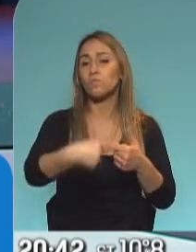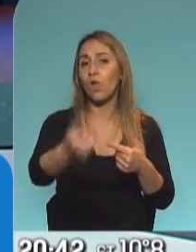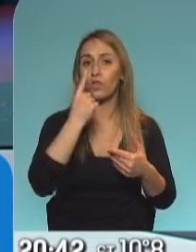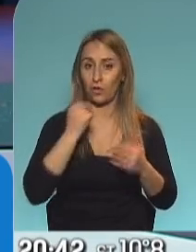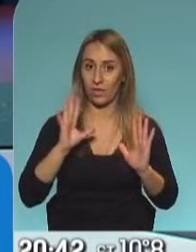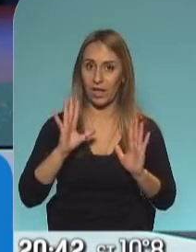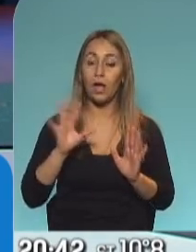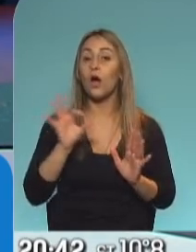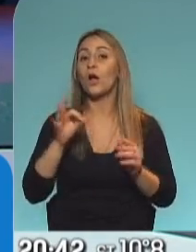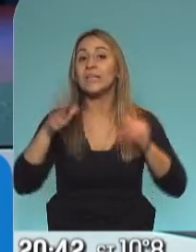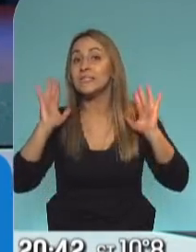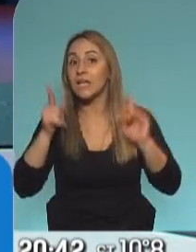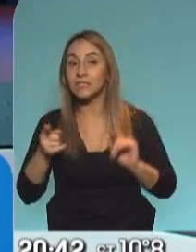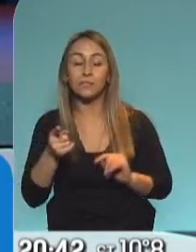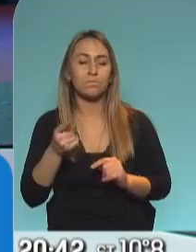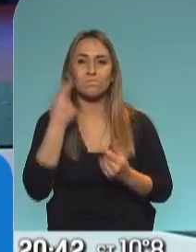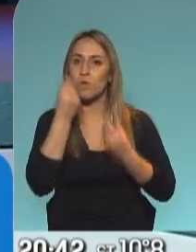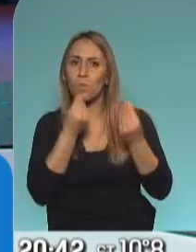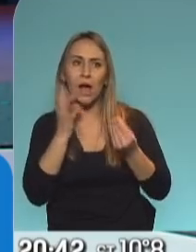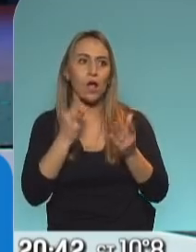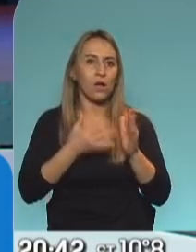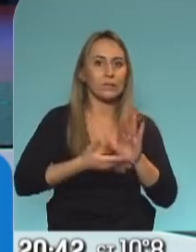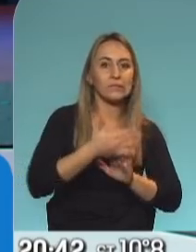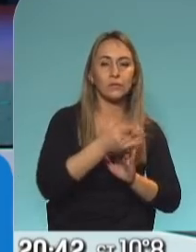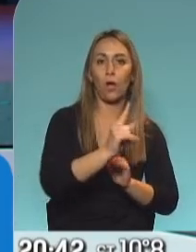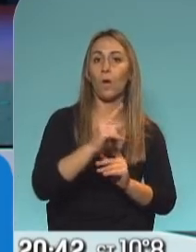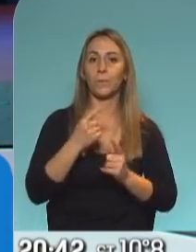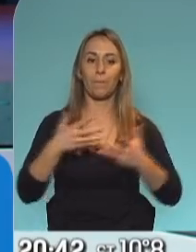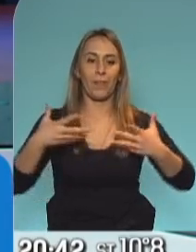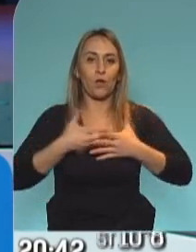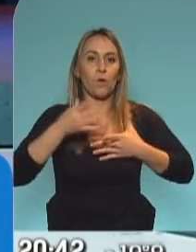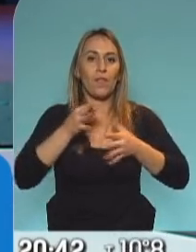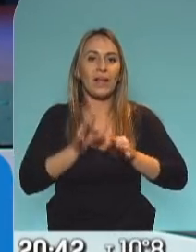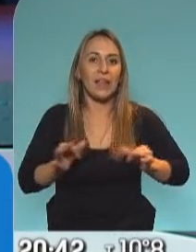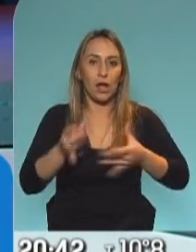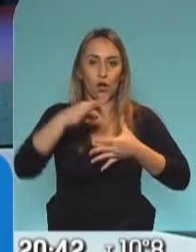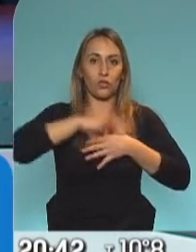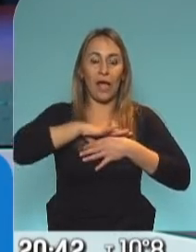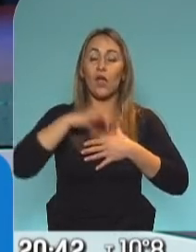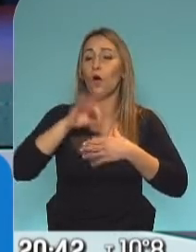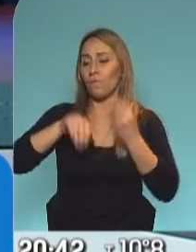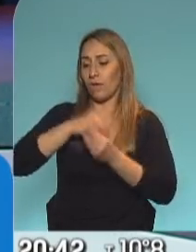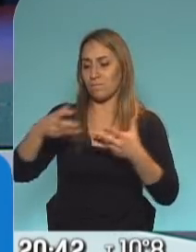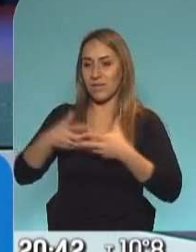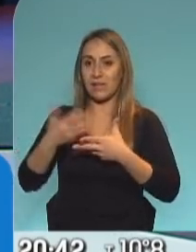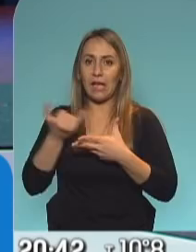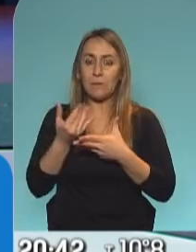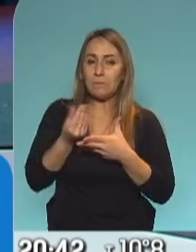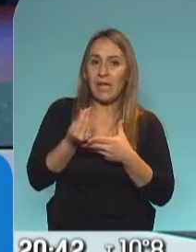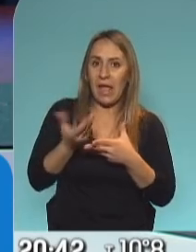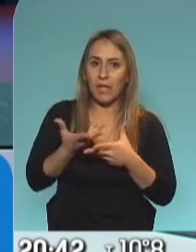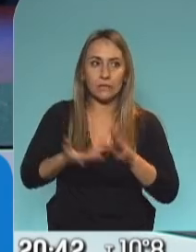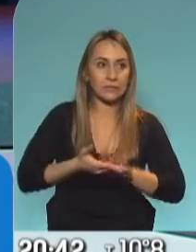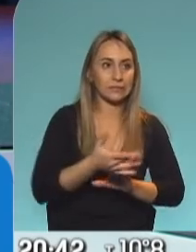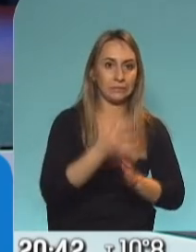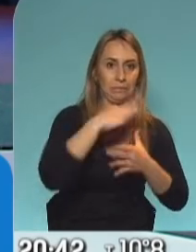riesgo. Tal vez en su familia tienen algún temor sobre salir a la calle. Bueno, con esta tarjeta se puede comprar por